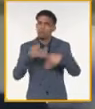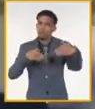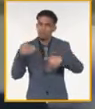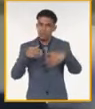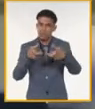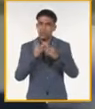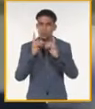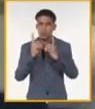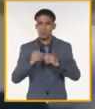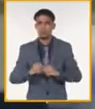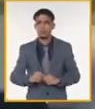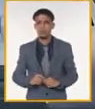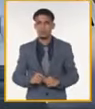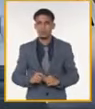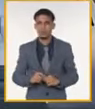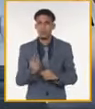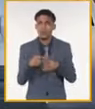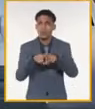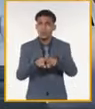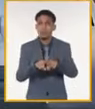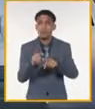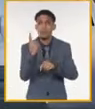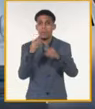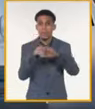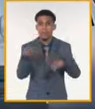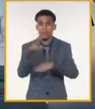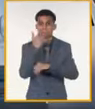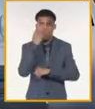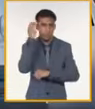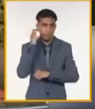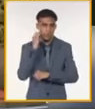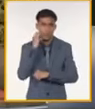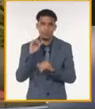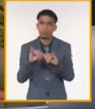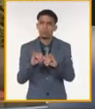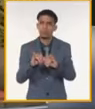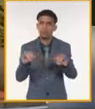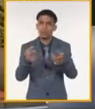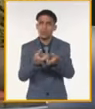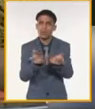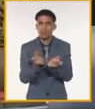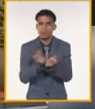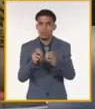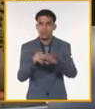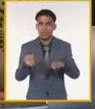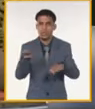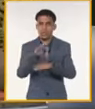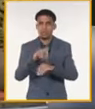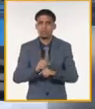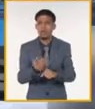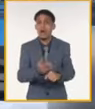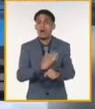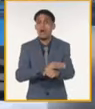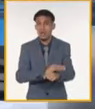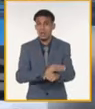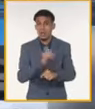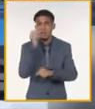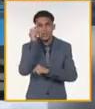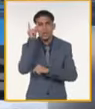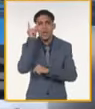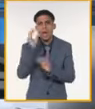Díaz caner Bermúdez y del Primer Ministro Manuel marrero Cruz como fue formado el consejo de ministros ejerció previamente la iniciativa